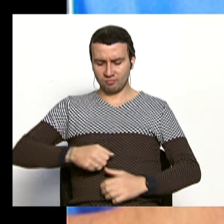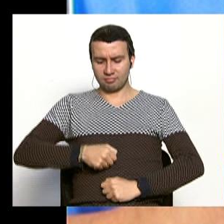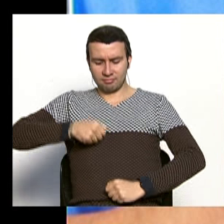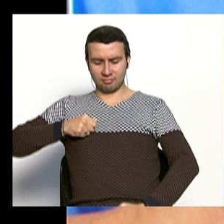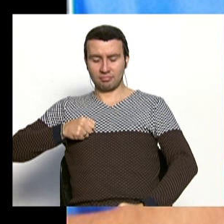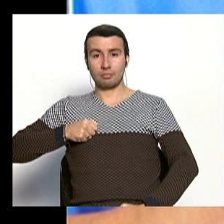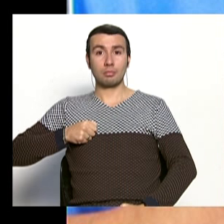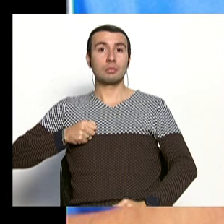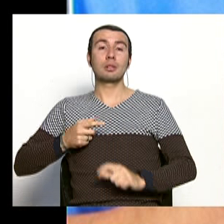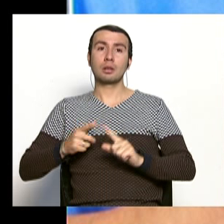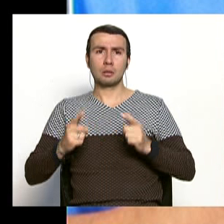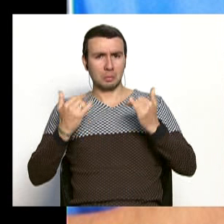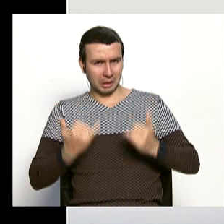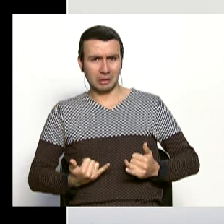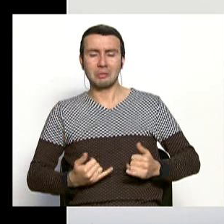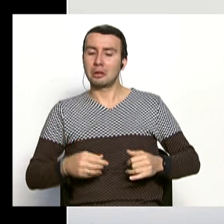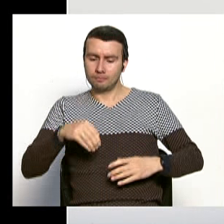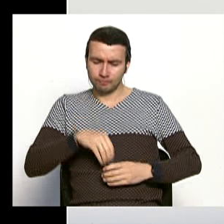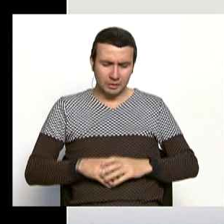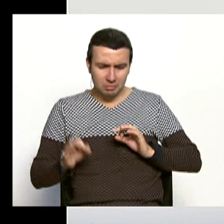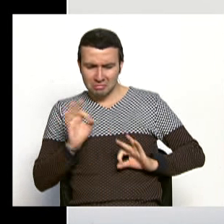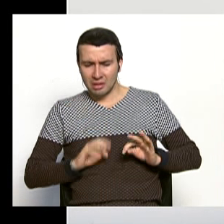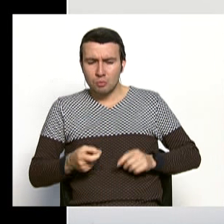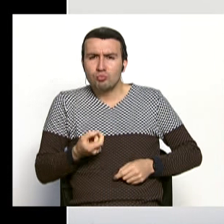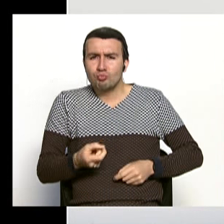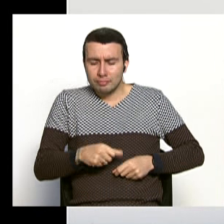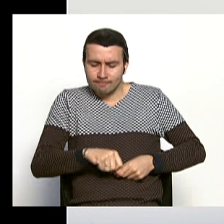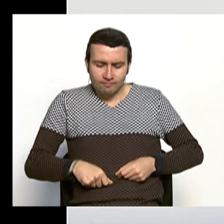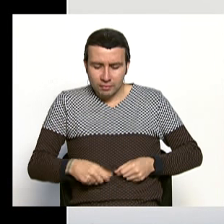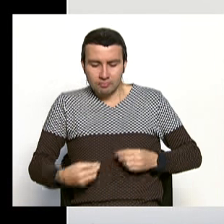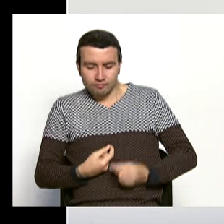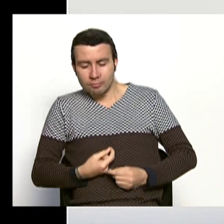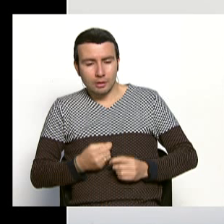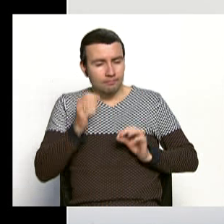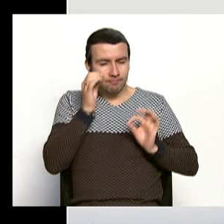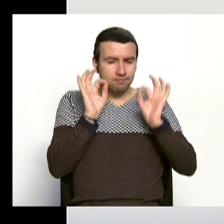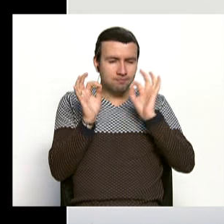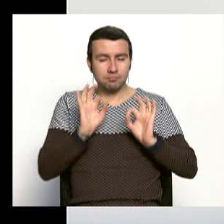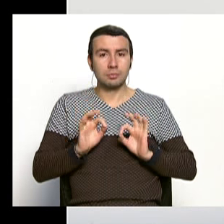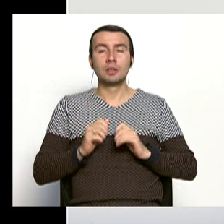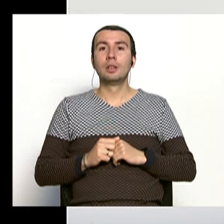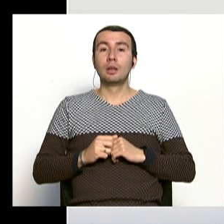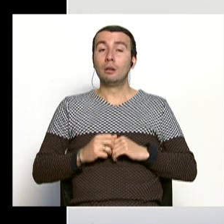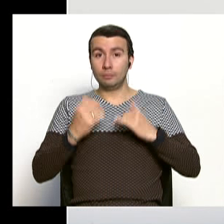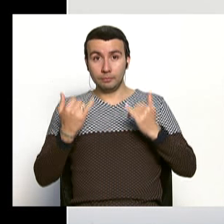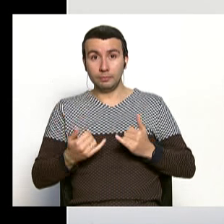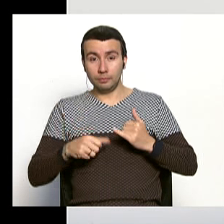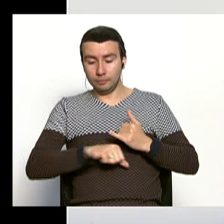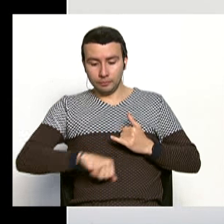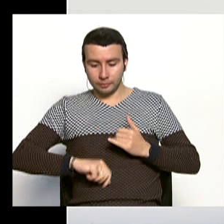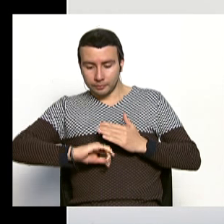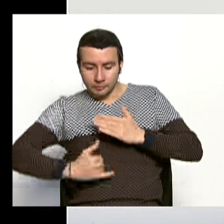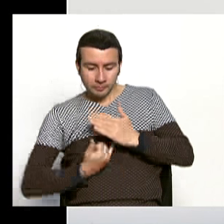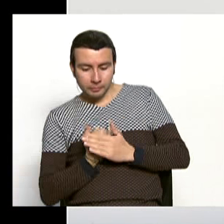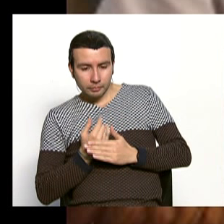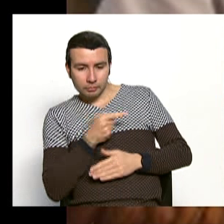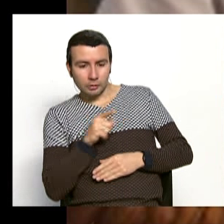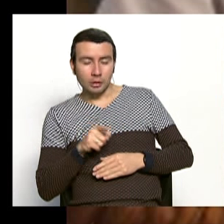mismos procedimientos igual de grandes pero con unas sisones muy pequeñas hoy por laparoscopia se hace como les dije el